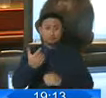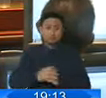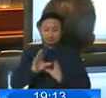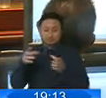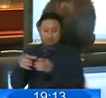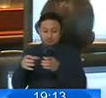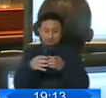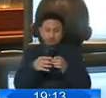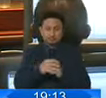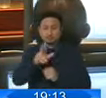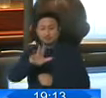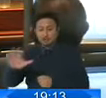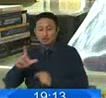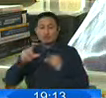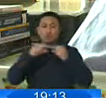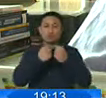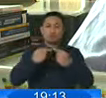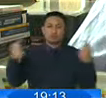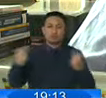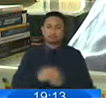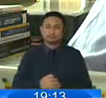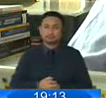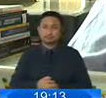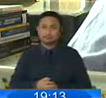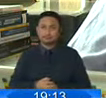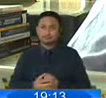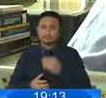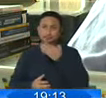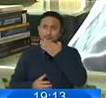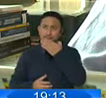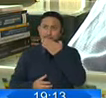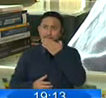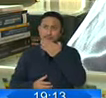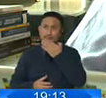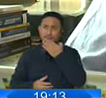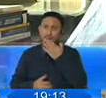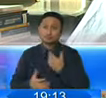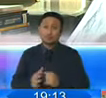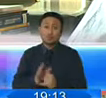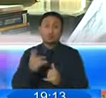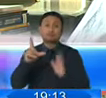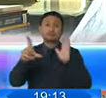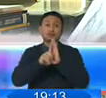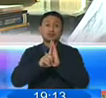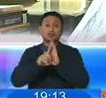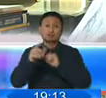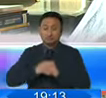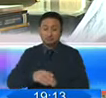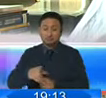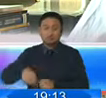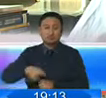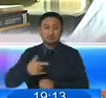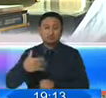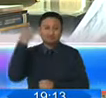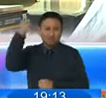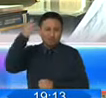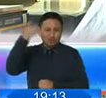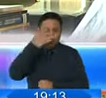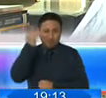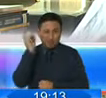sectores de oficialismo y la oposición. Después escribiendo una supuesta ley para regular este tipo de discursos de